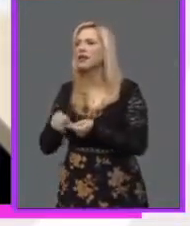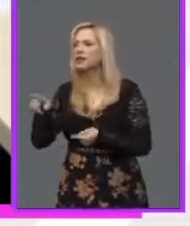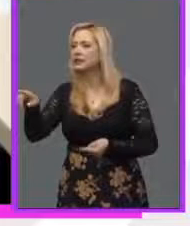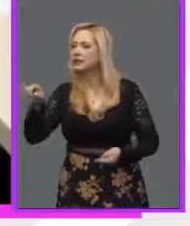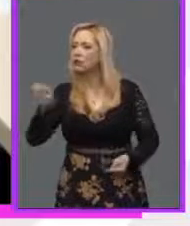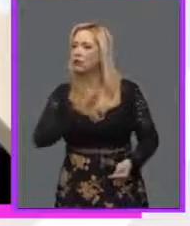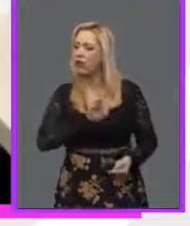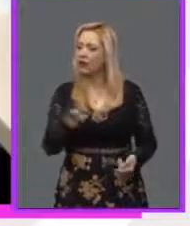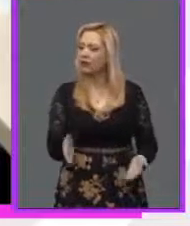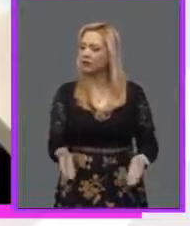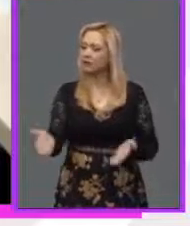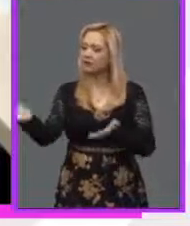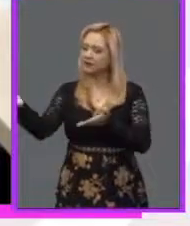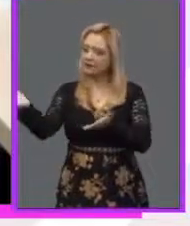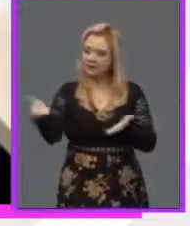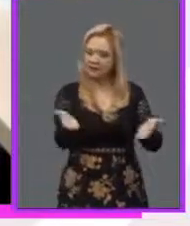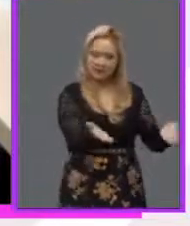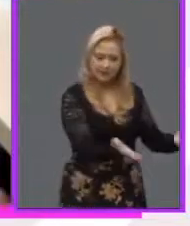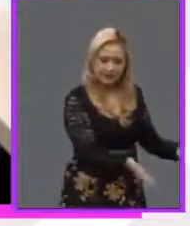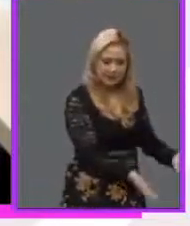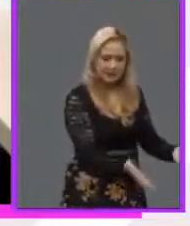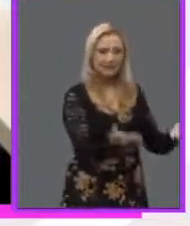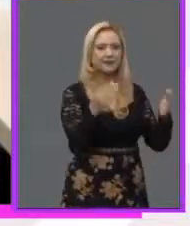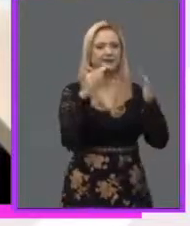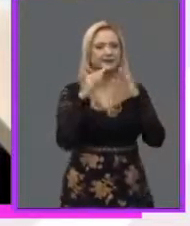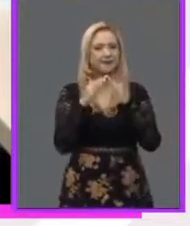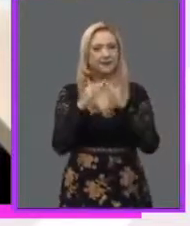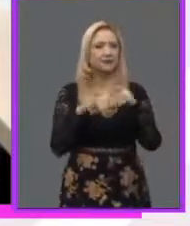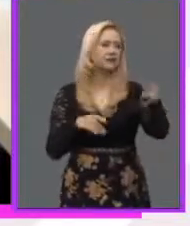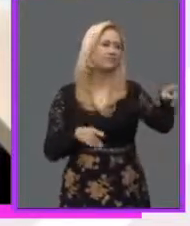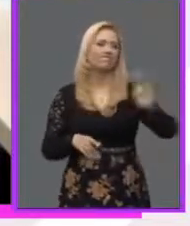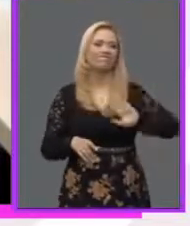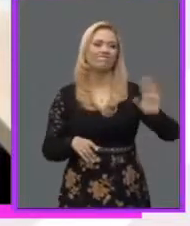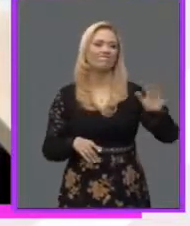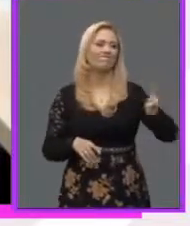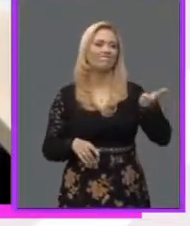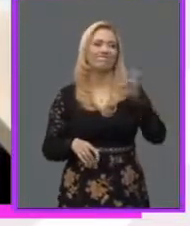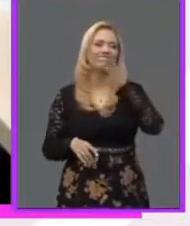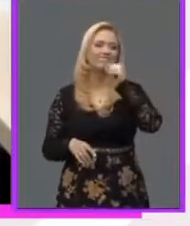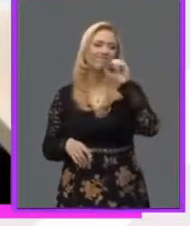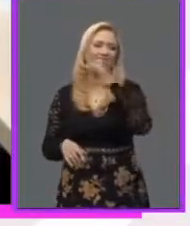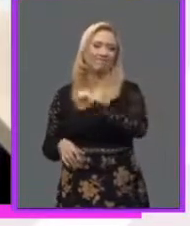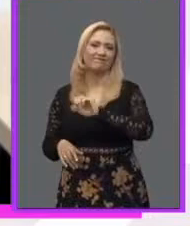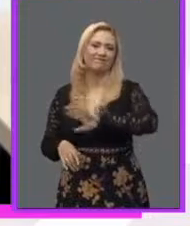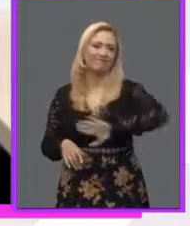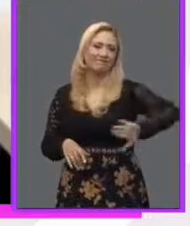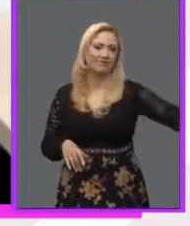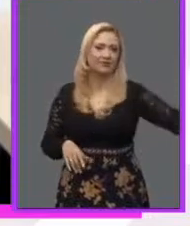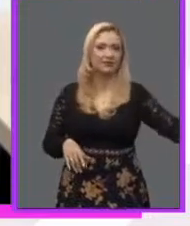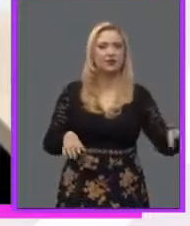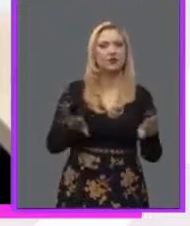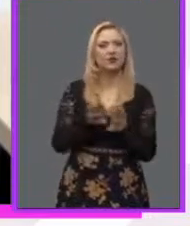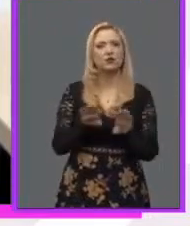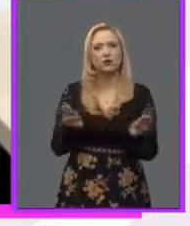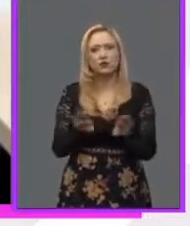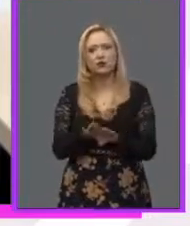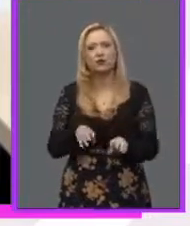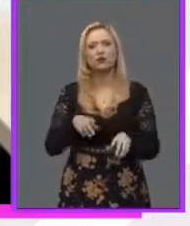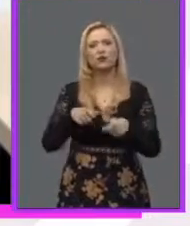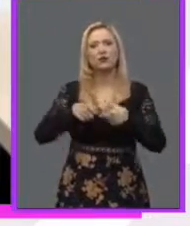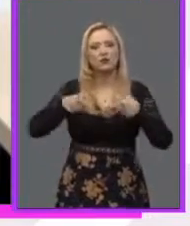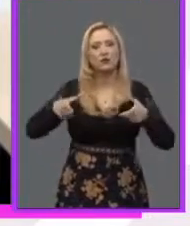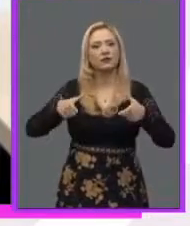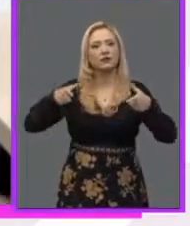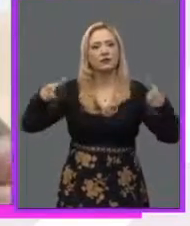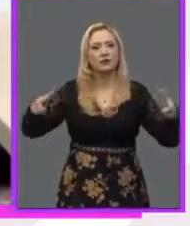acceder a la vivienda en determinada zona de la ciudad, como en la gestión de la ciudad, de cómo va